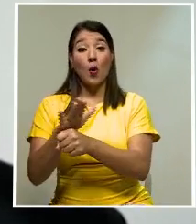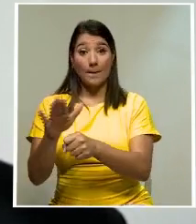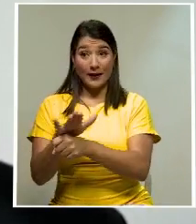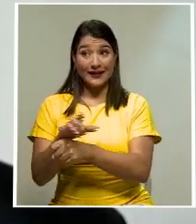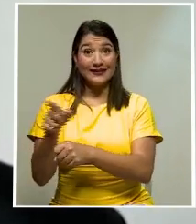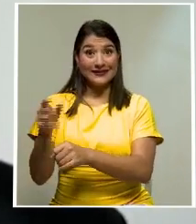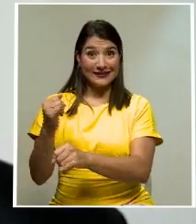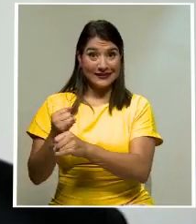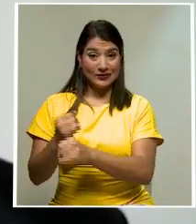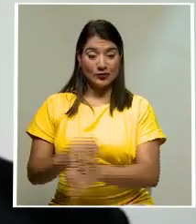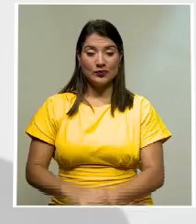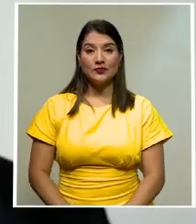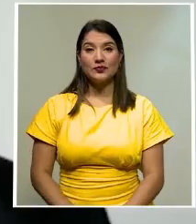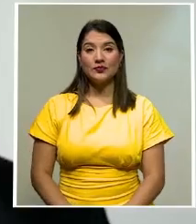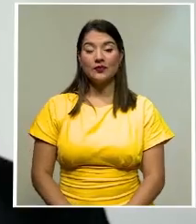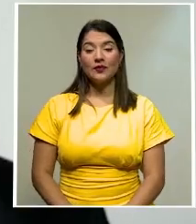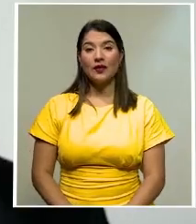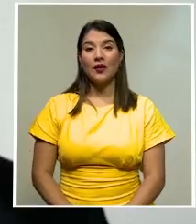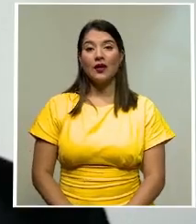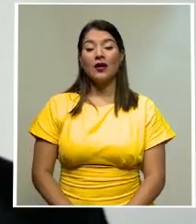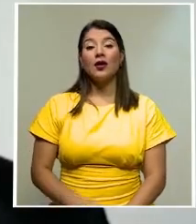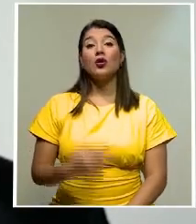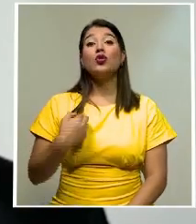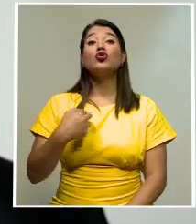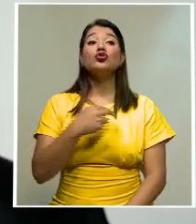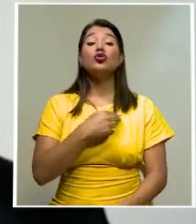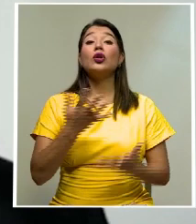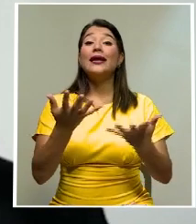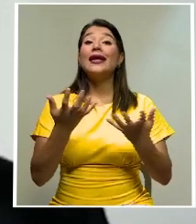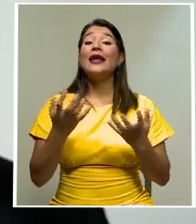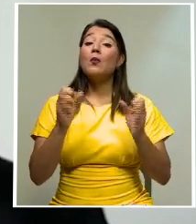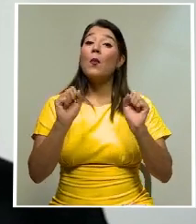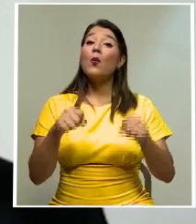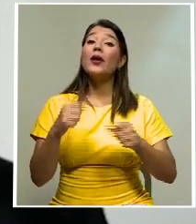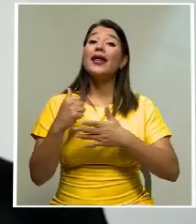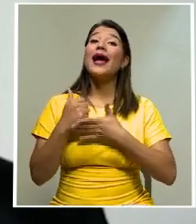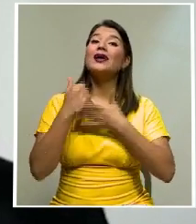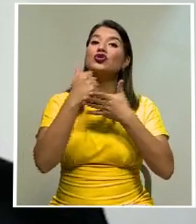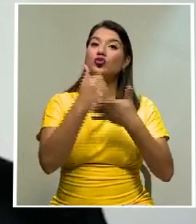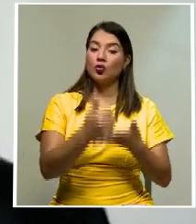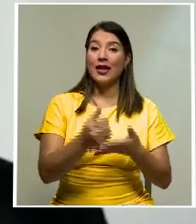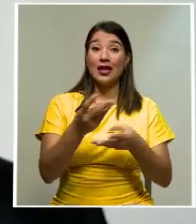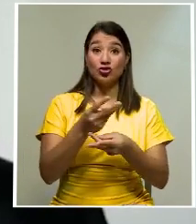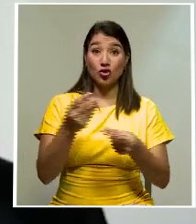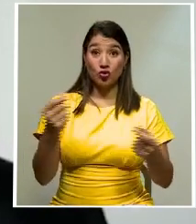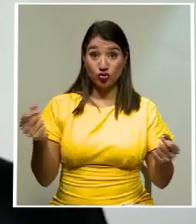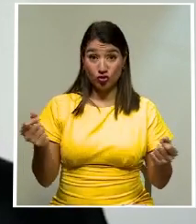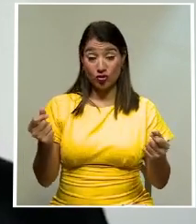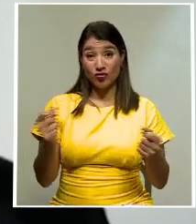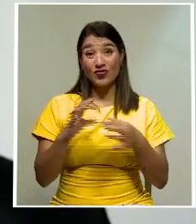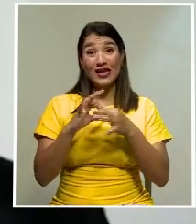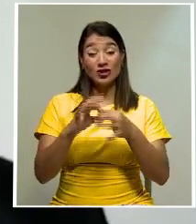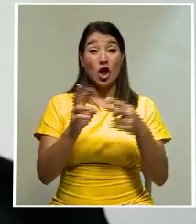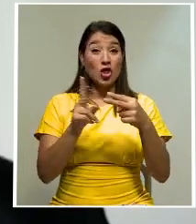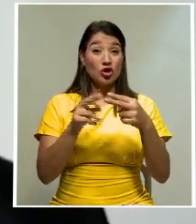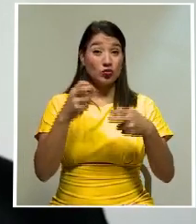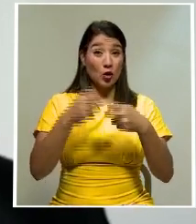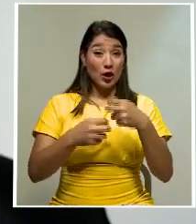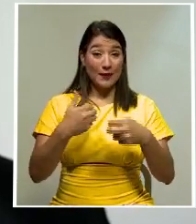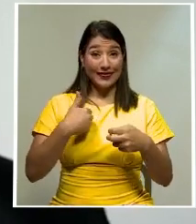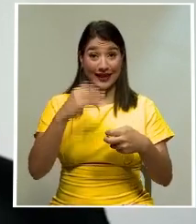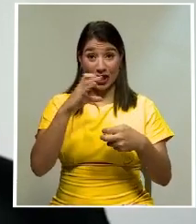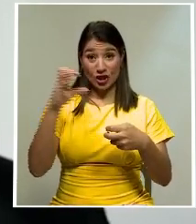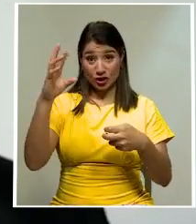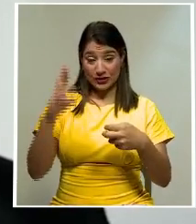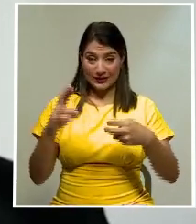e inmediata. Pretendemos con esto contribuir a la solución de 2 de los problemas más importantes que enfrenta nuestro país. En primer lugar,